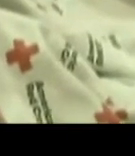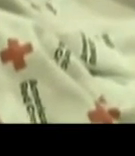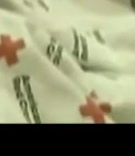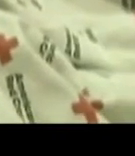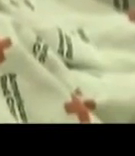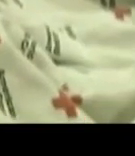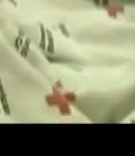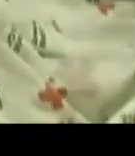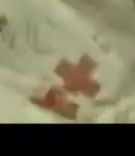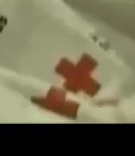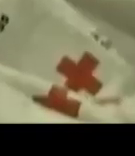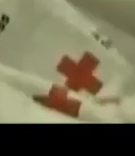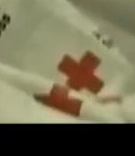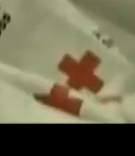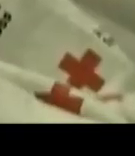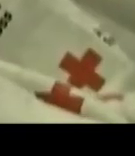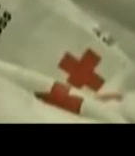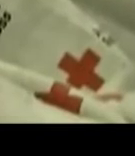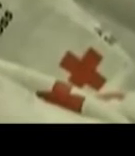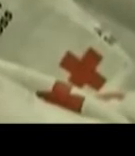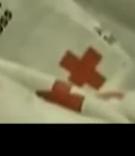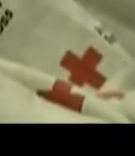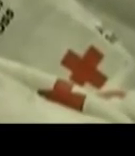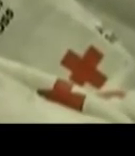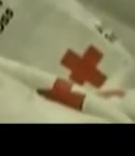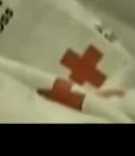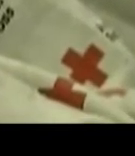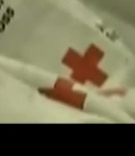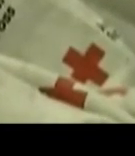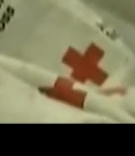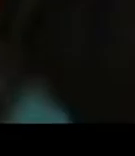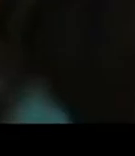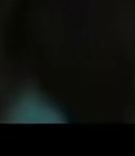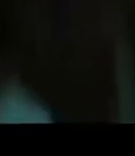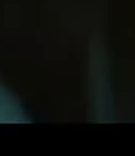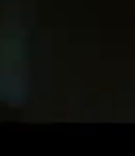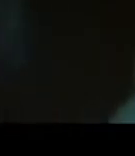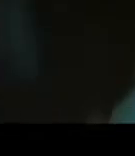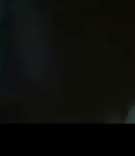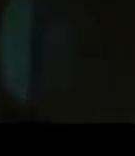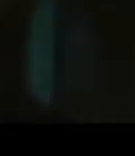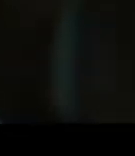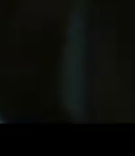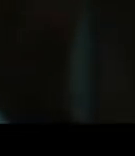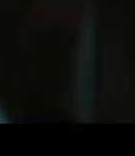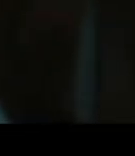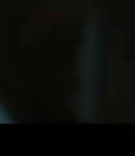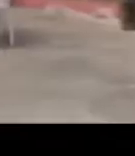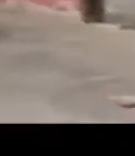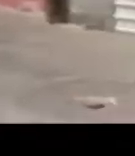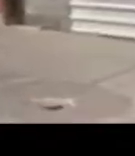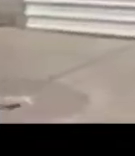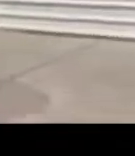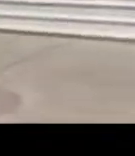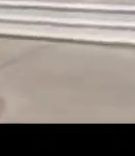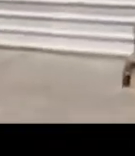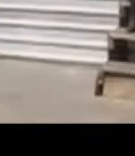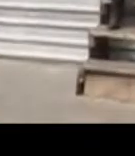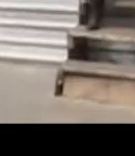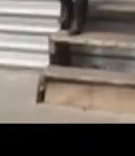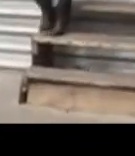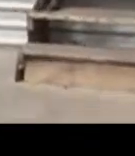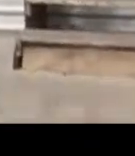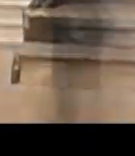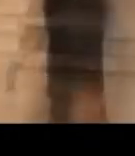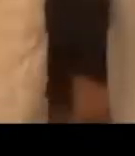connacionales mexicanos? Académicos del Colegio de la Frontera Norte, COLEF, y del Centro de Investigación y Docencia Económicas,